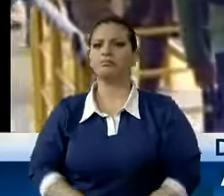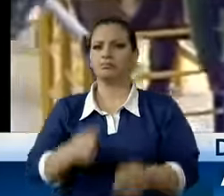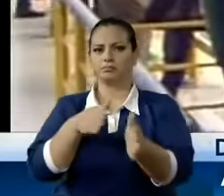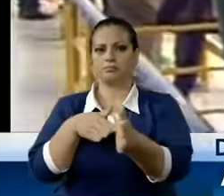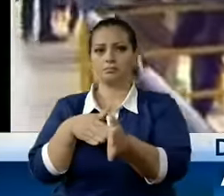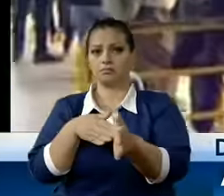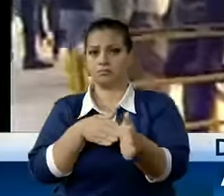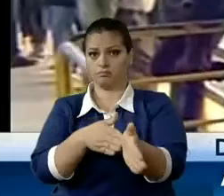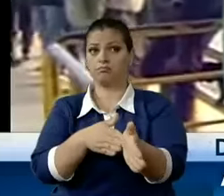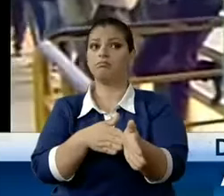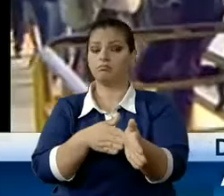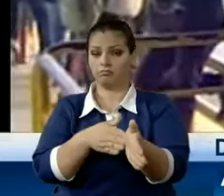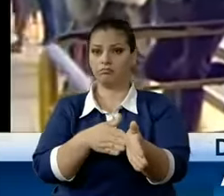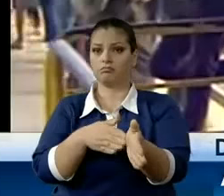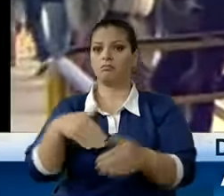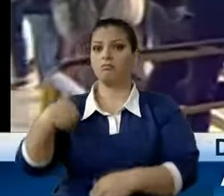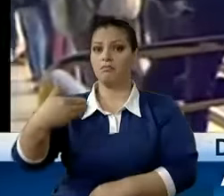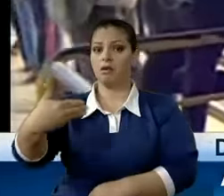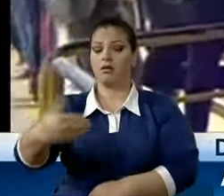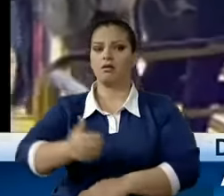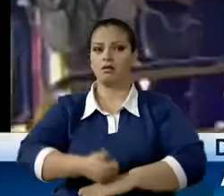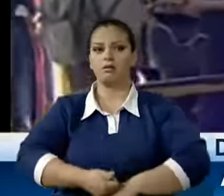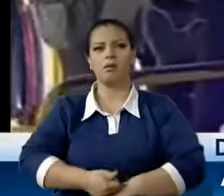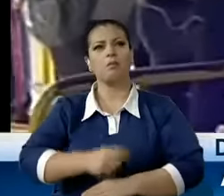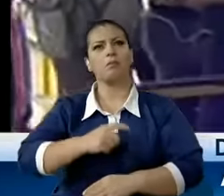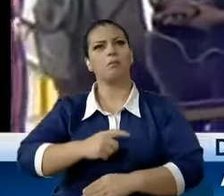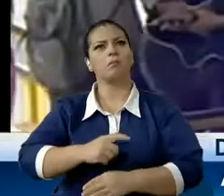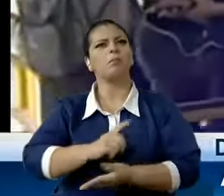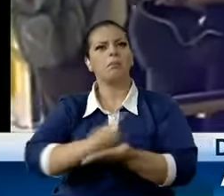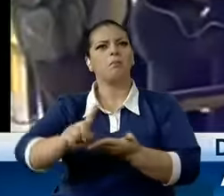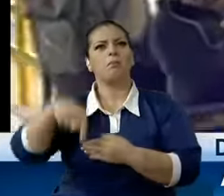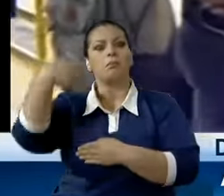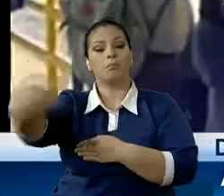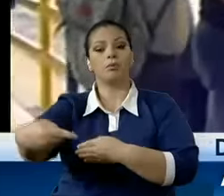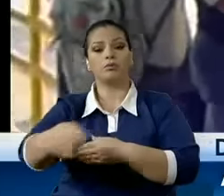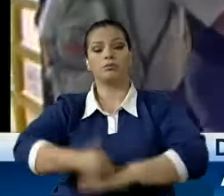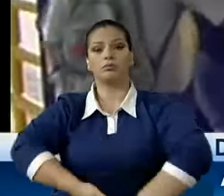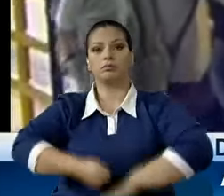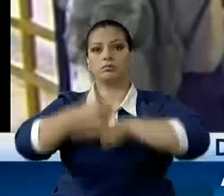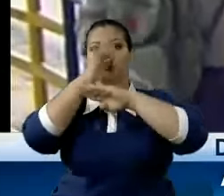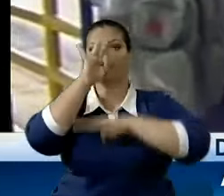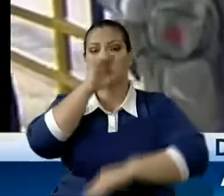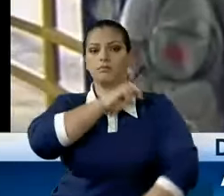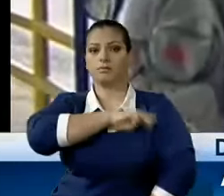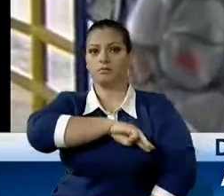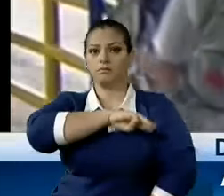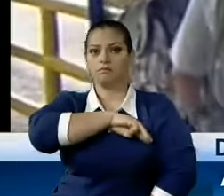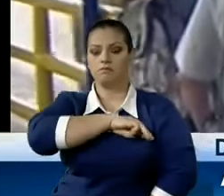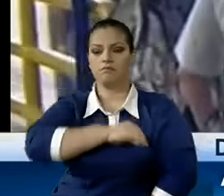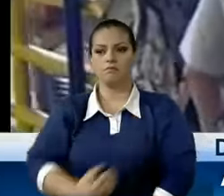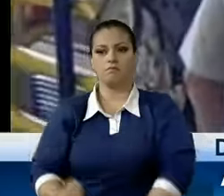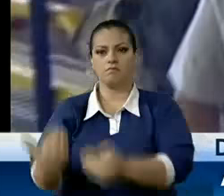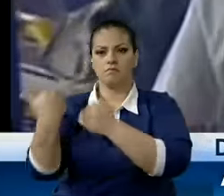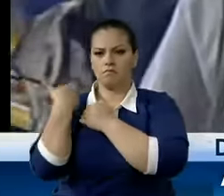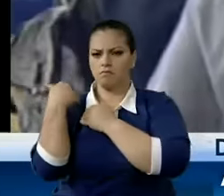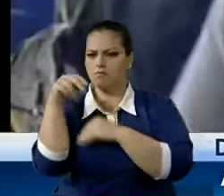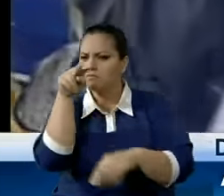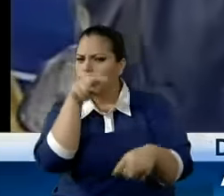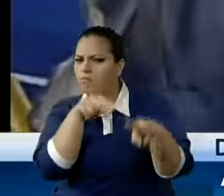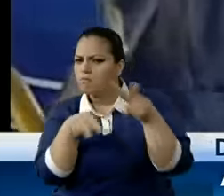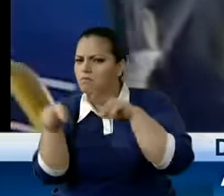serán sometidas al censo a partir de la próxima semana. Hasta acá acudirán personal de la Dirección de Transporte Público